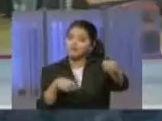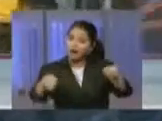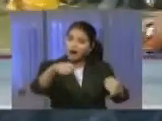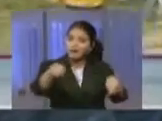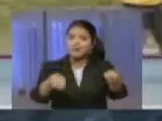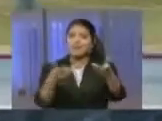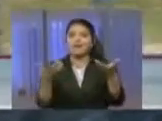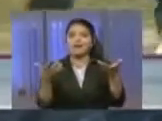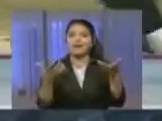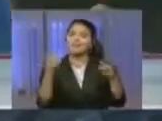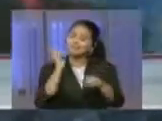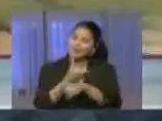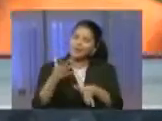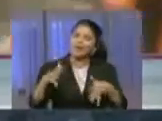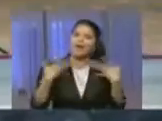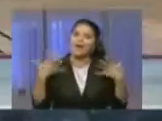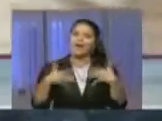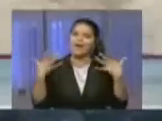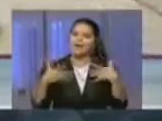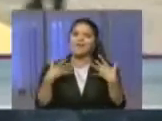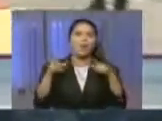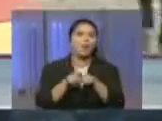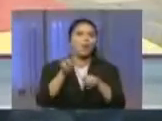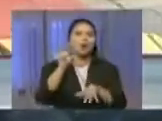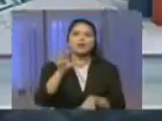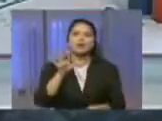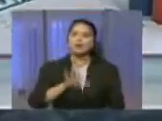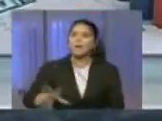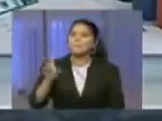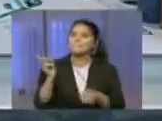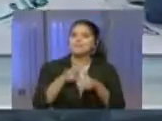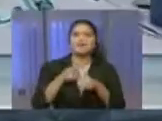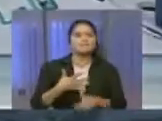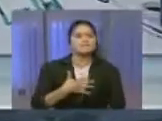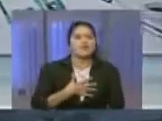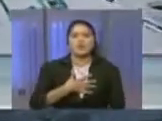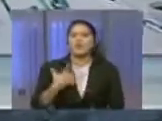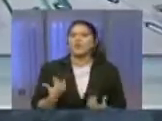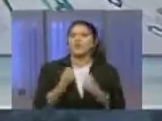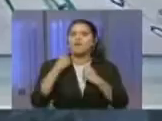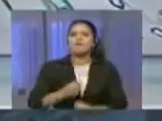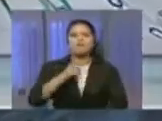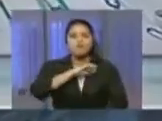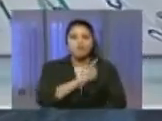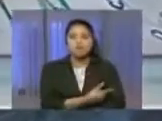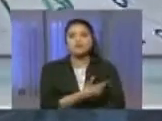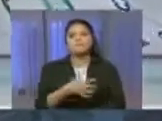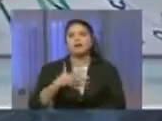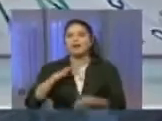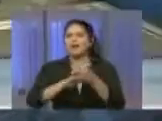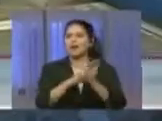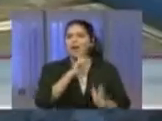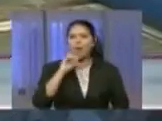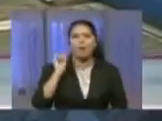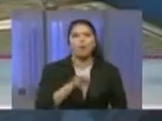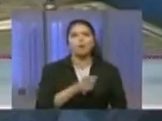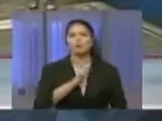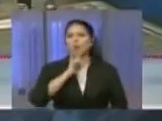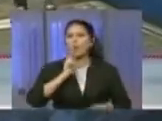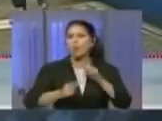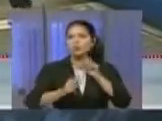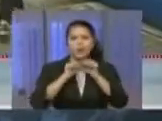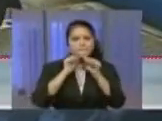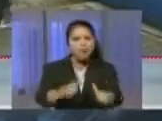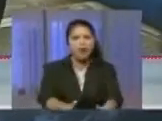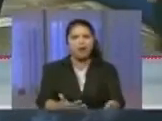arbol la alegría como nuestra gran bandera y Nuestra fuerza para vencer el odio la maldad